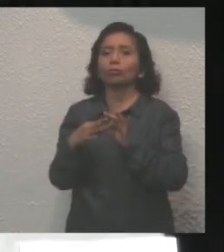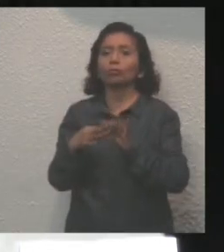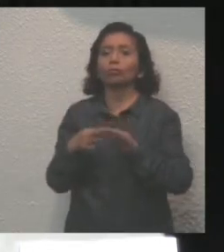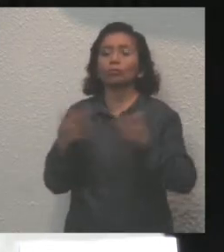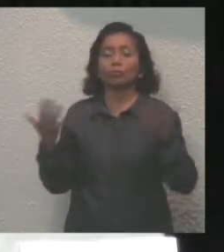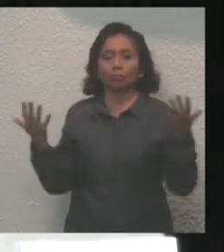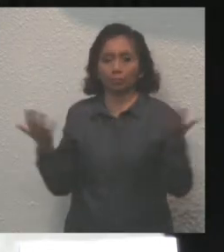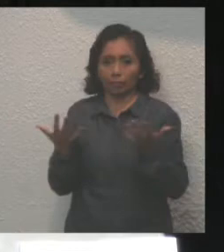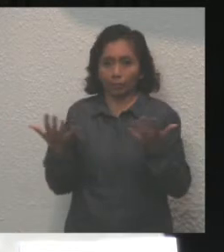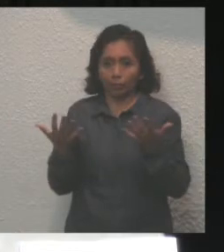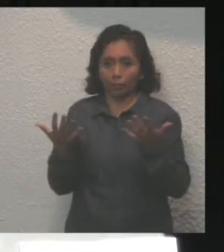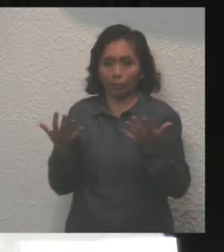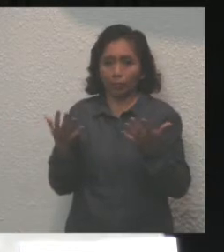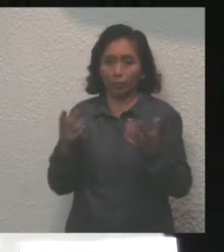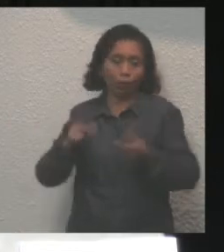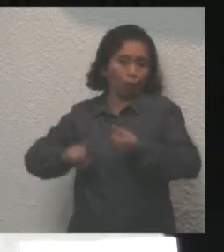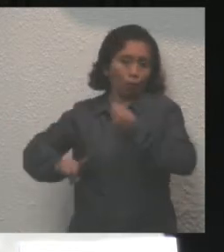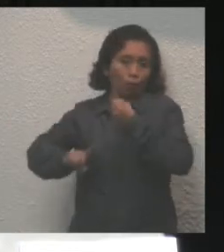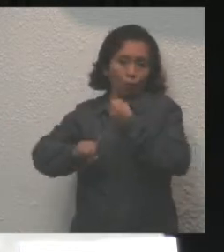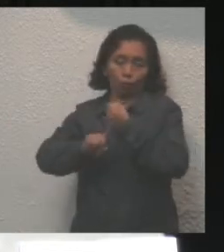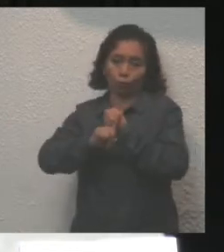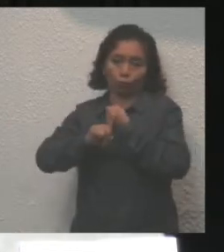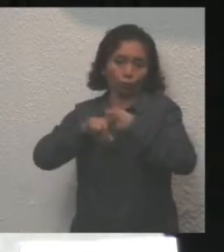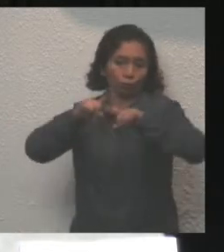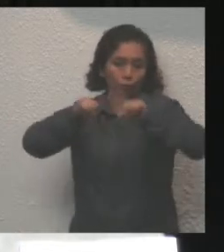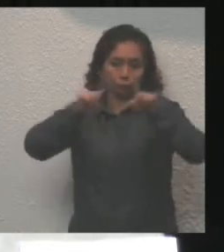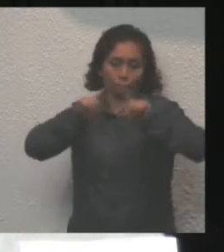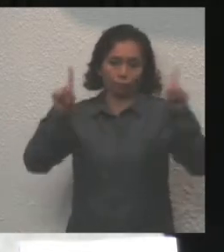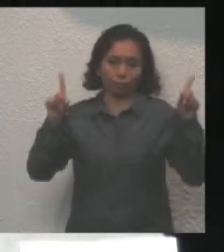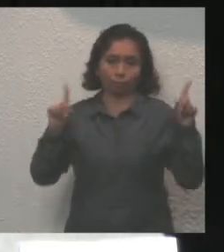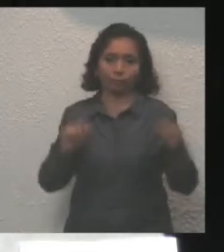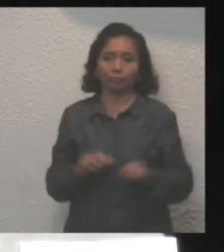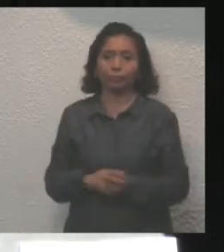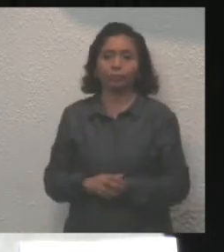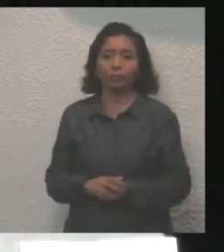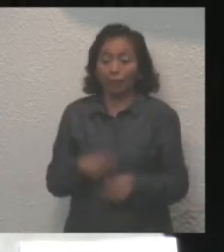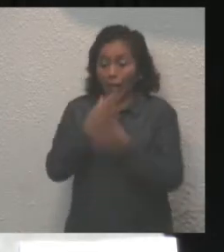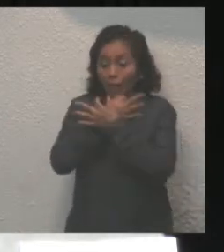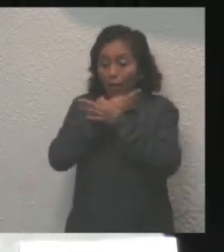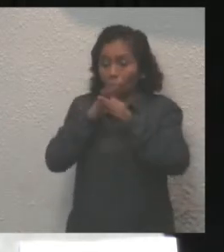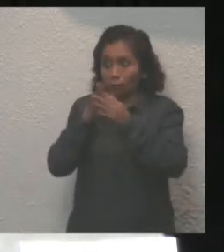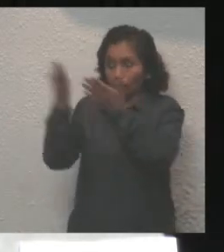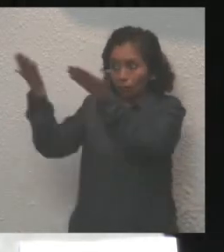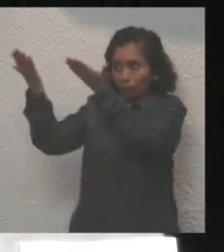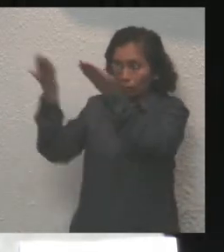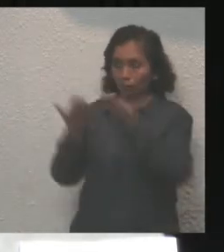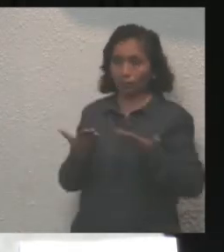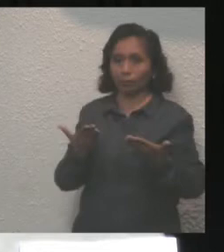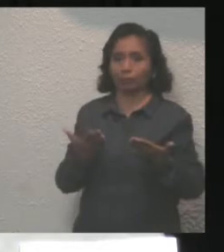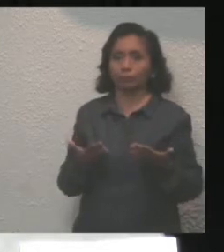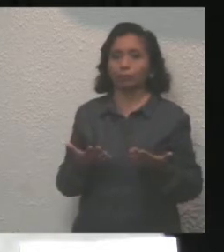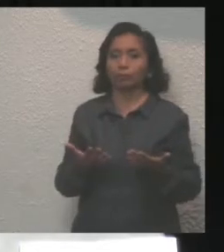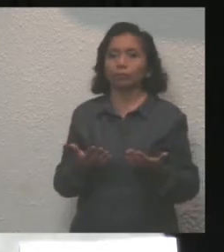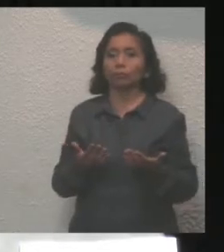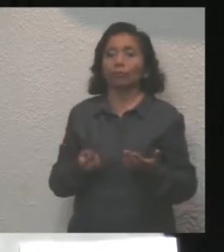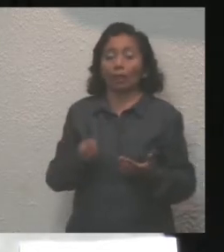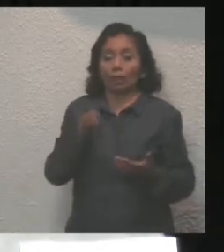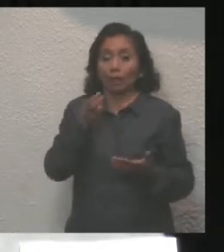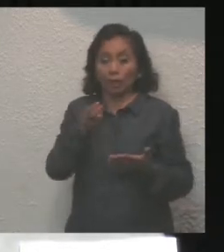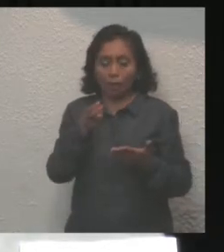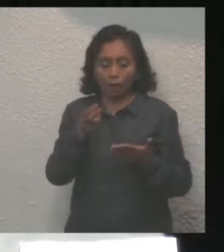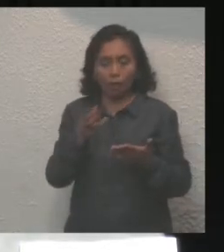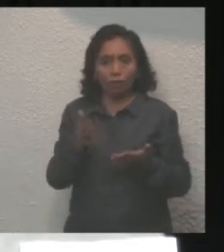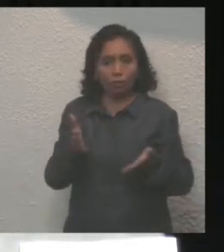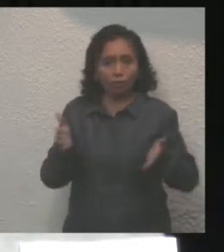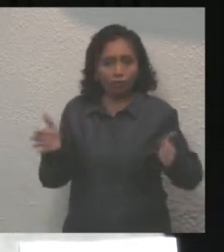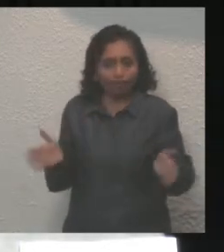frente a las asignaturas pendientes. El informe que hoy recibimos es un ejercicio que fortalece